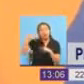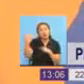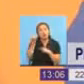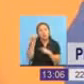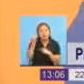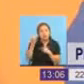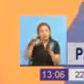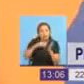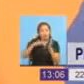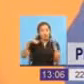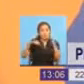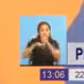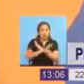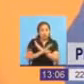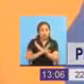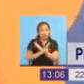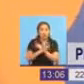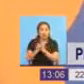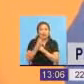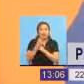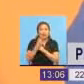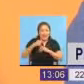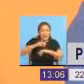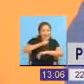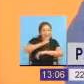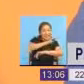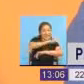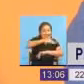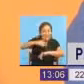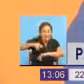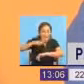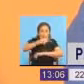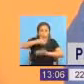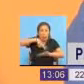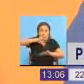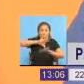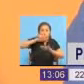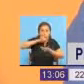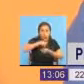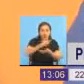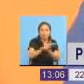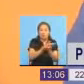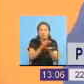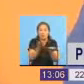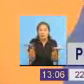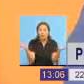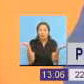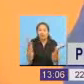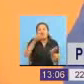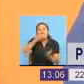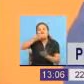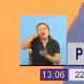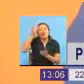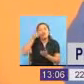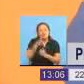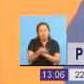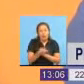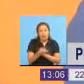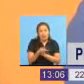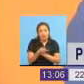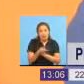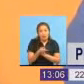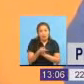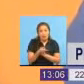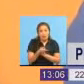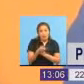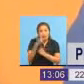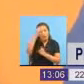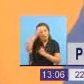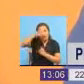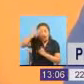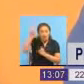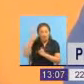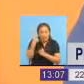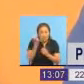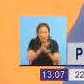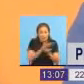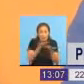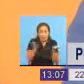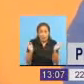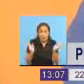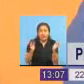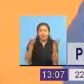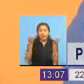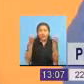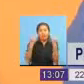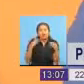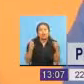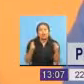la ciudad se hace que el parque suisse iba a ser presentado de alguna manera formalmente y vamos a dejar en funcionamiento